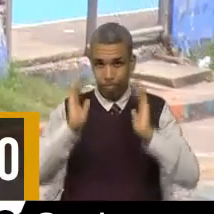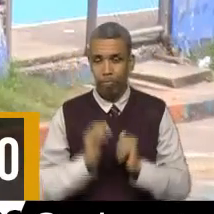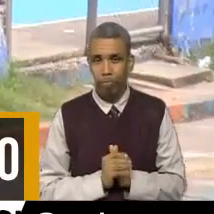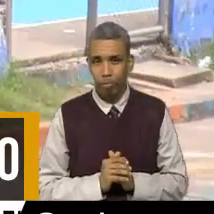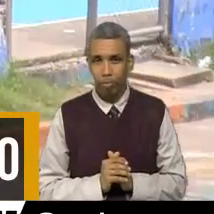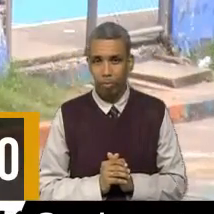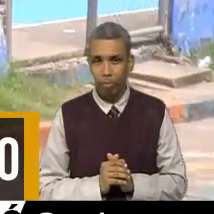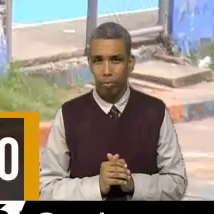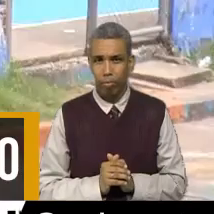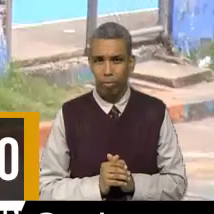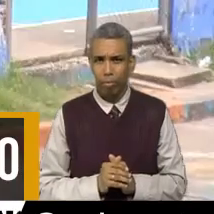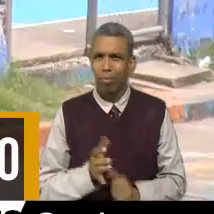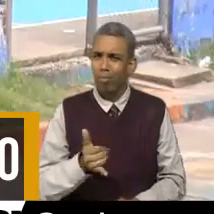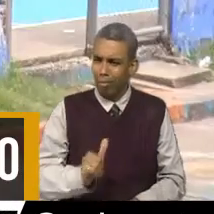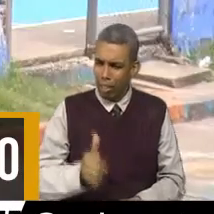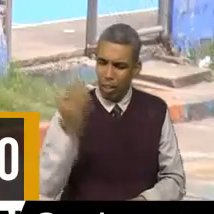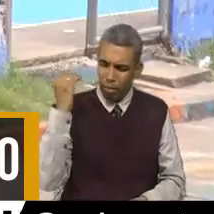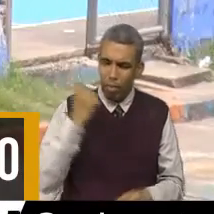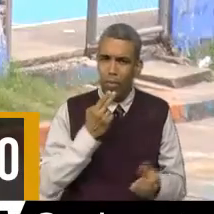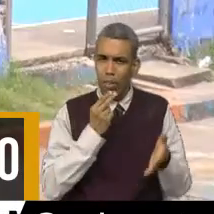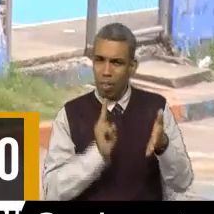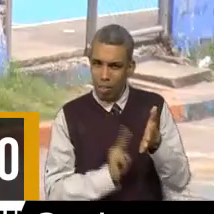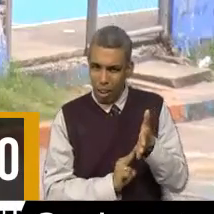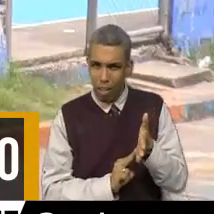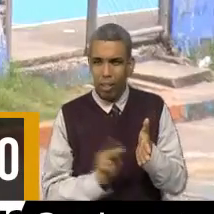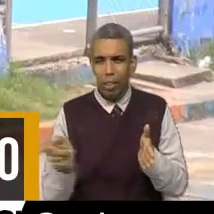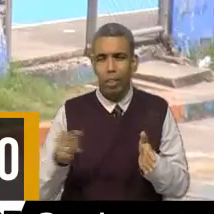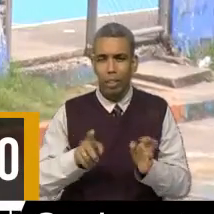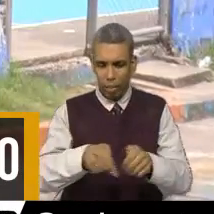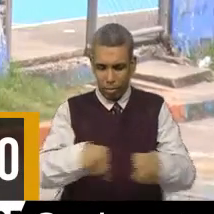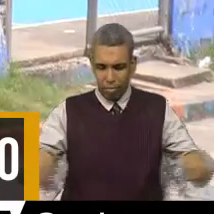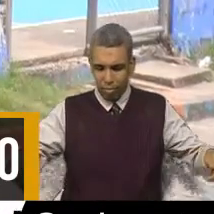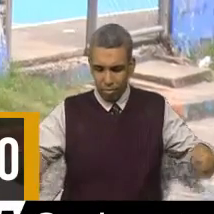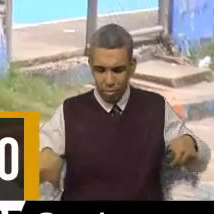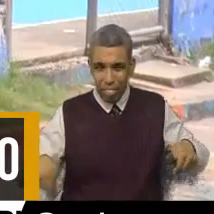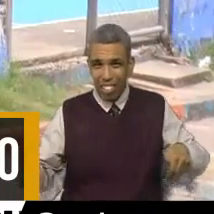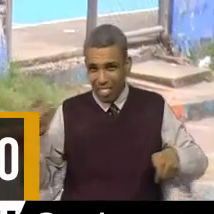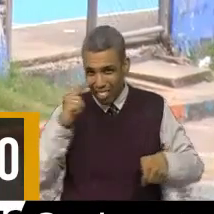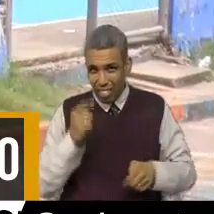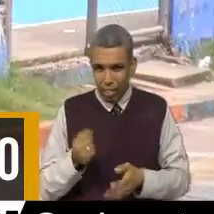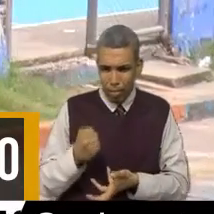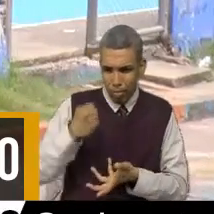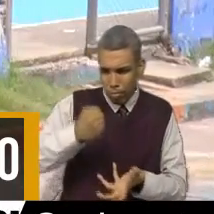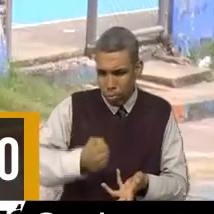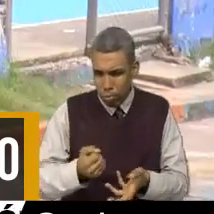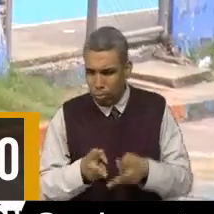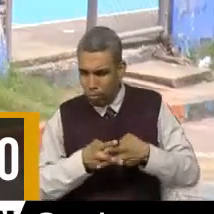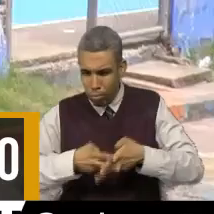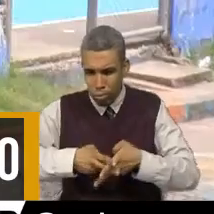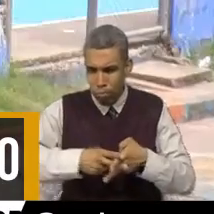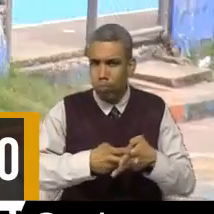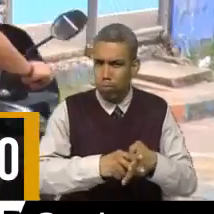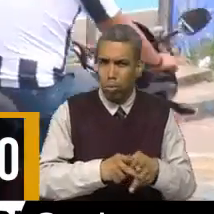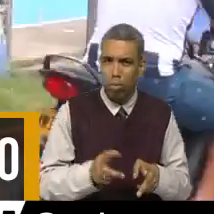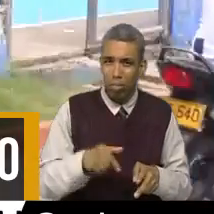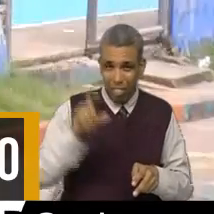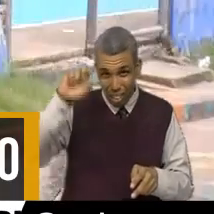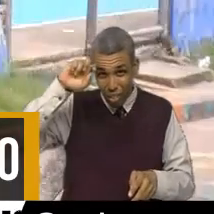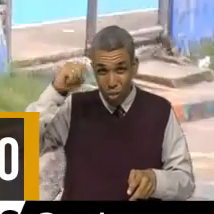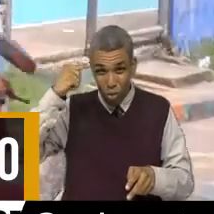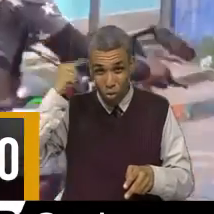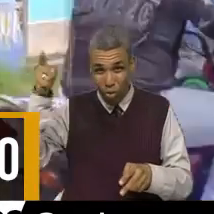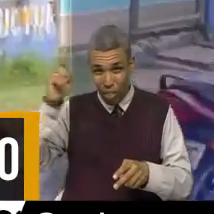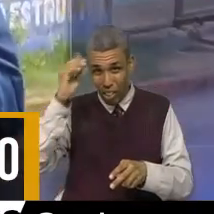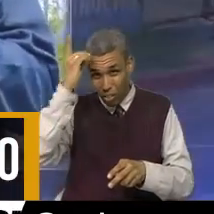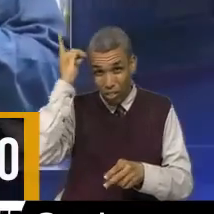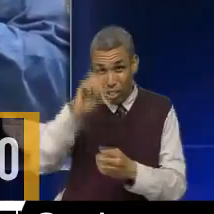también hemos llevado cartas para que nos ayuden a nosotros a conseguir lo que tiene que ver con la malla, con la parte de toda la parte